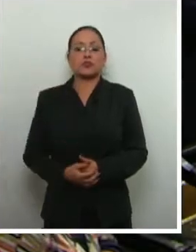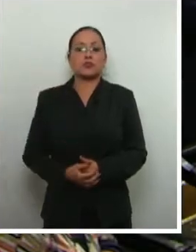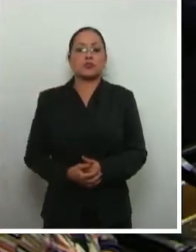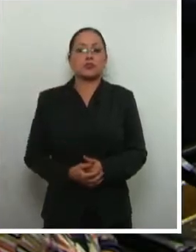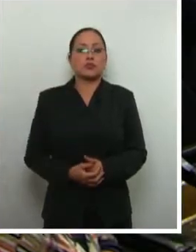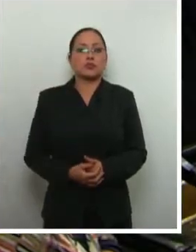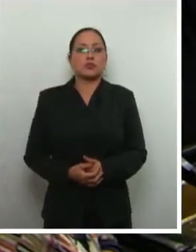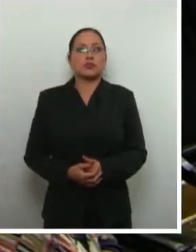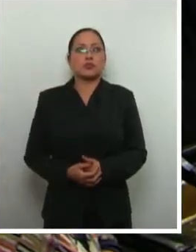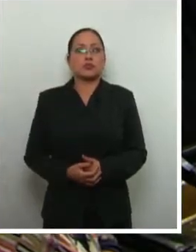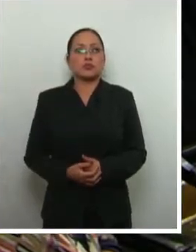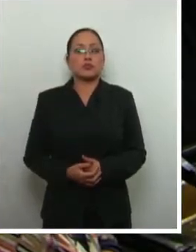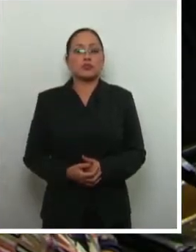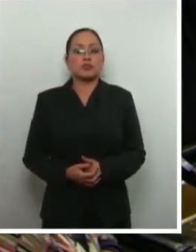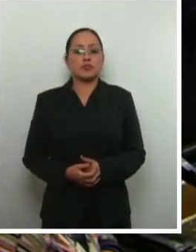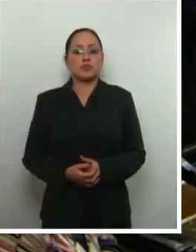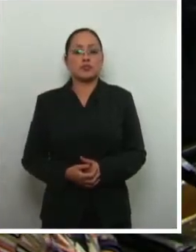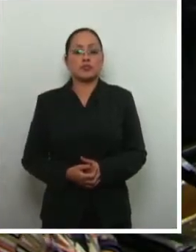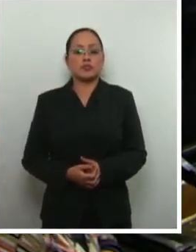¿Quién más?